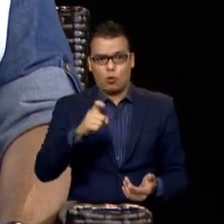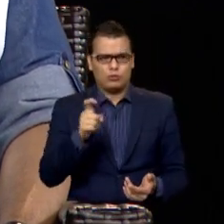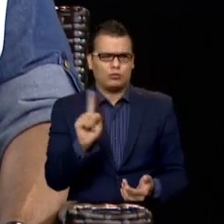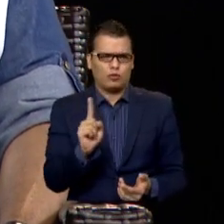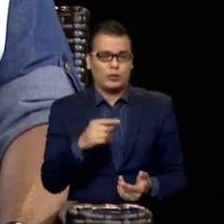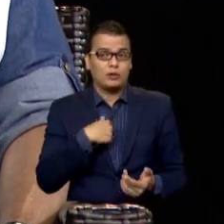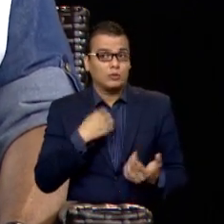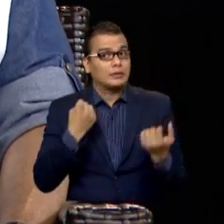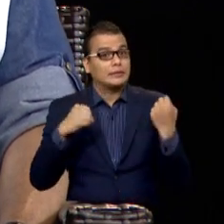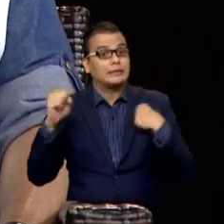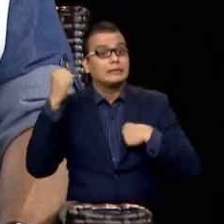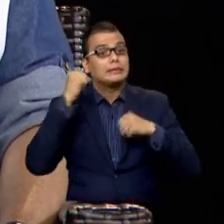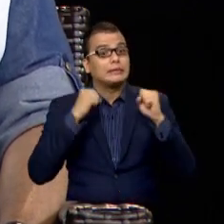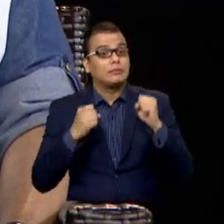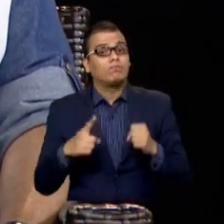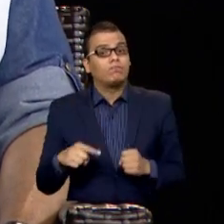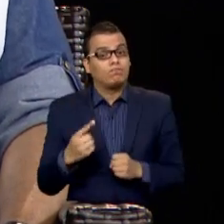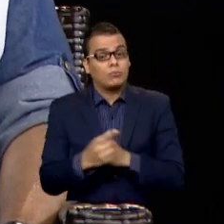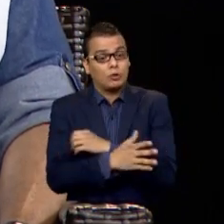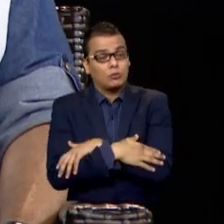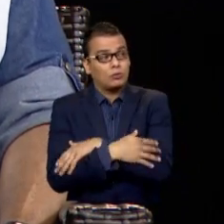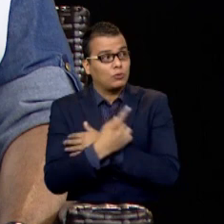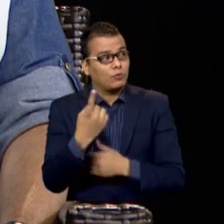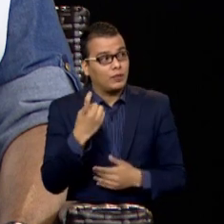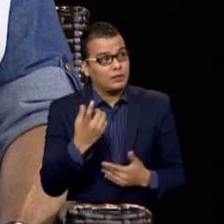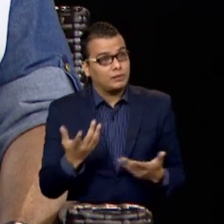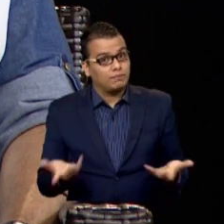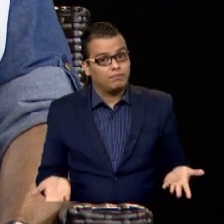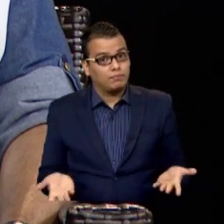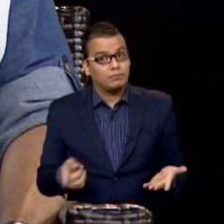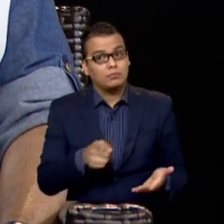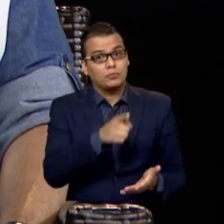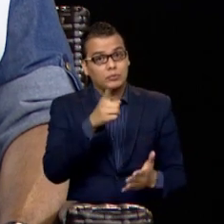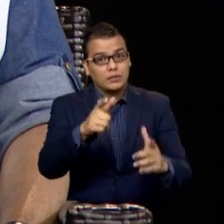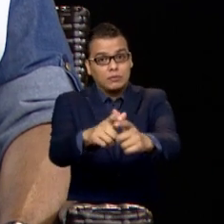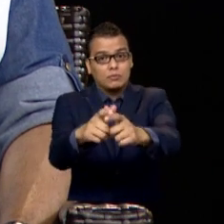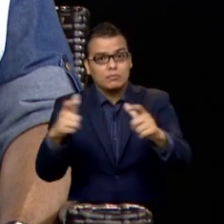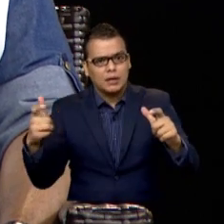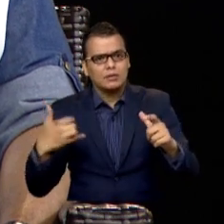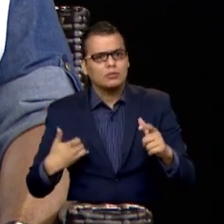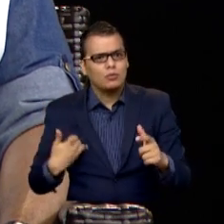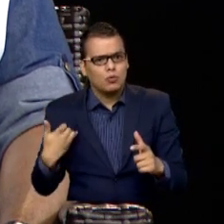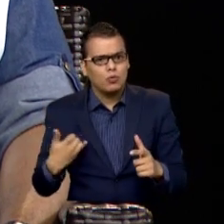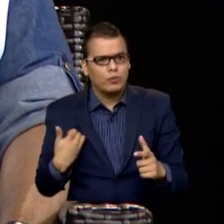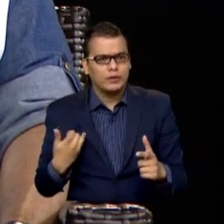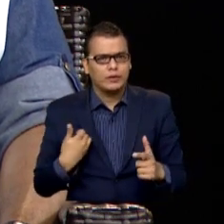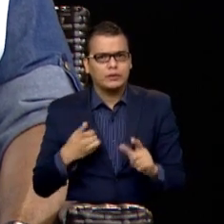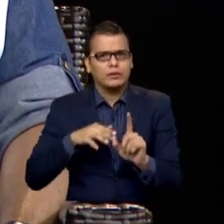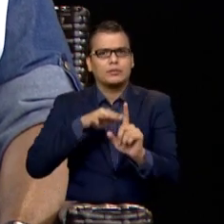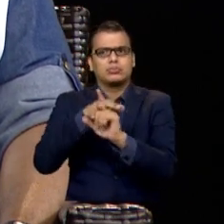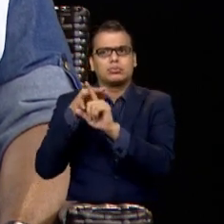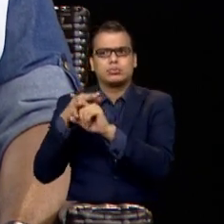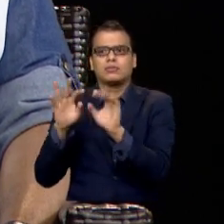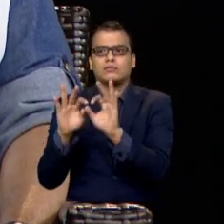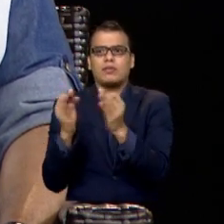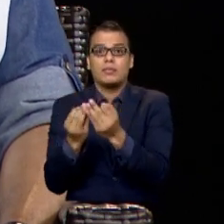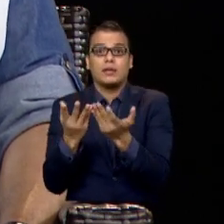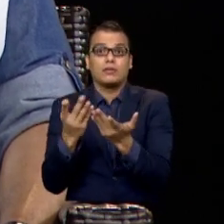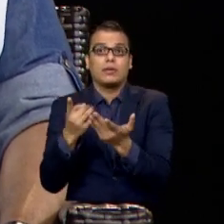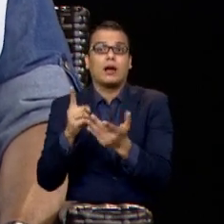sí tienen mi preocupación, porque les quiero decir que muchos jóvenes han llevado la enfermedad que ha matado al